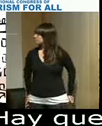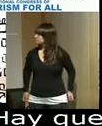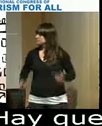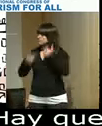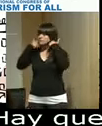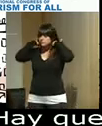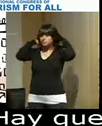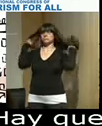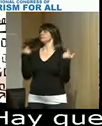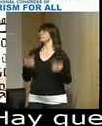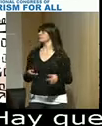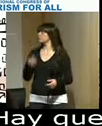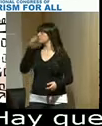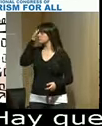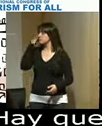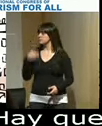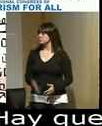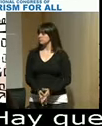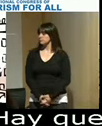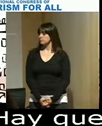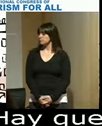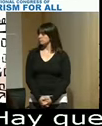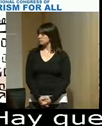Dale, dale desde ahí, sin sentarte, a ver.